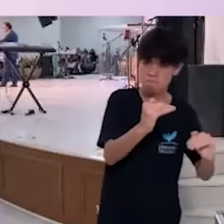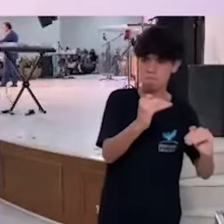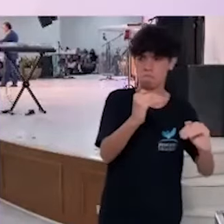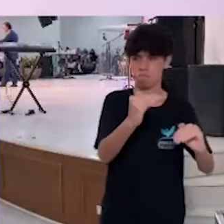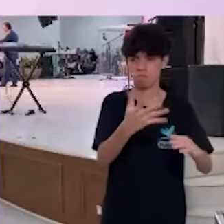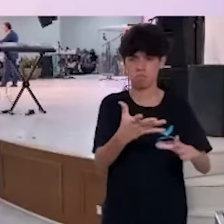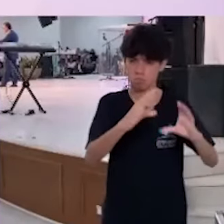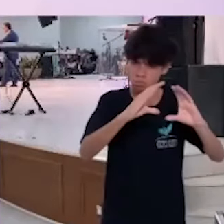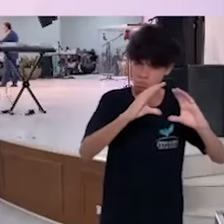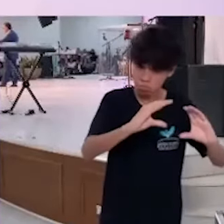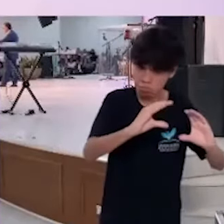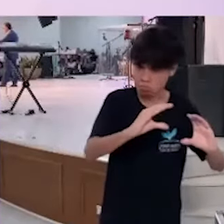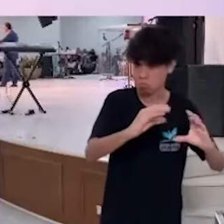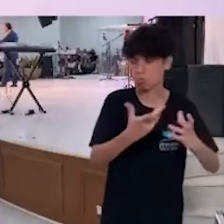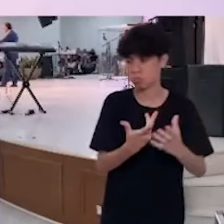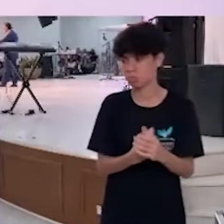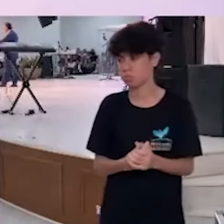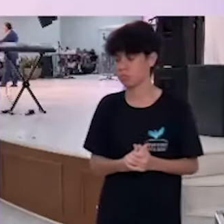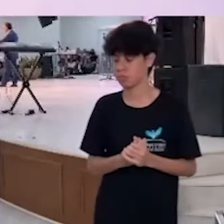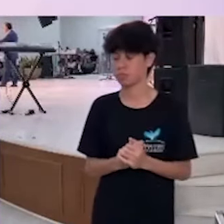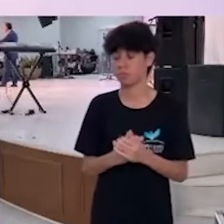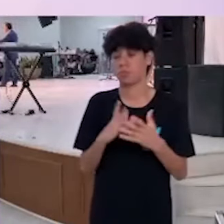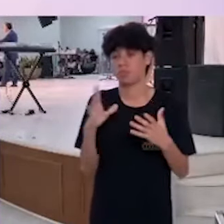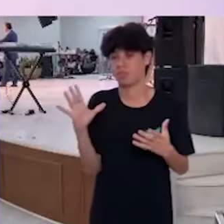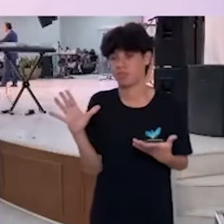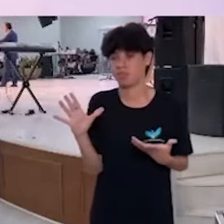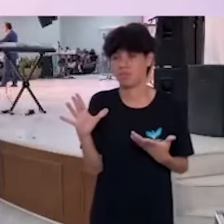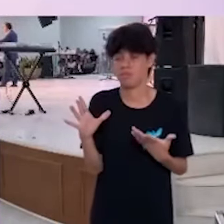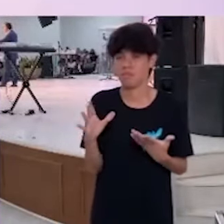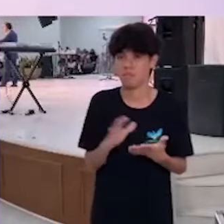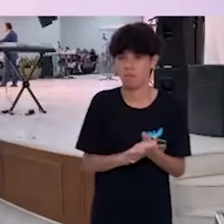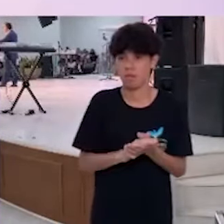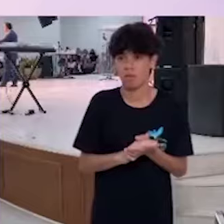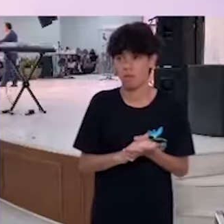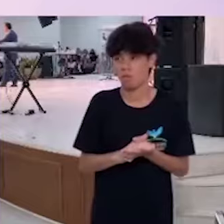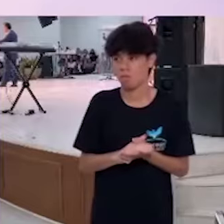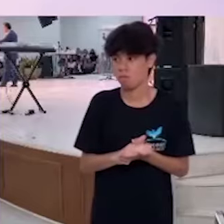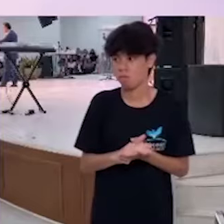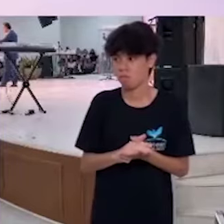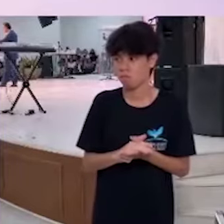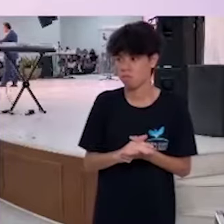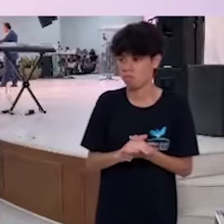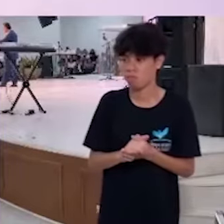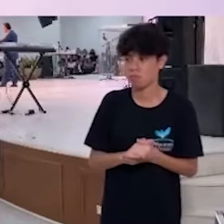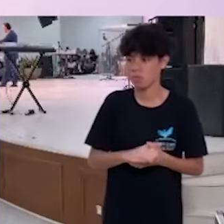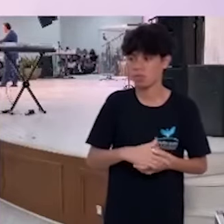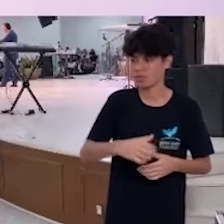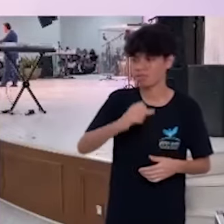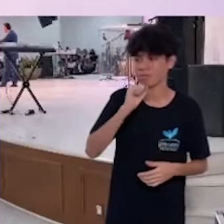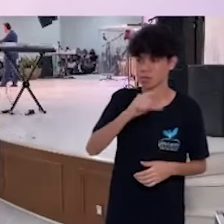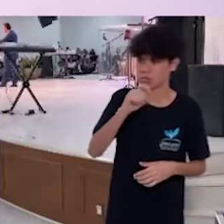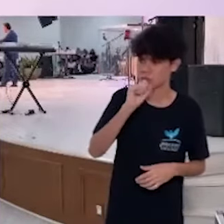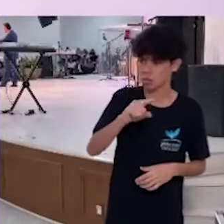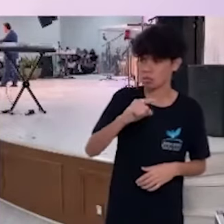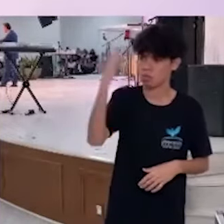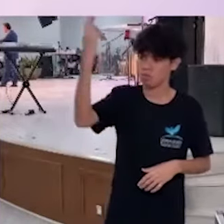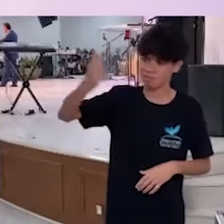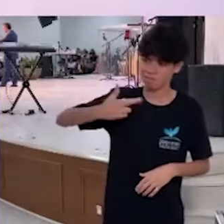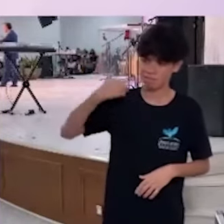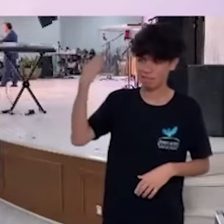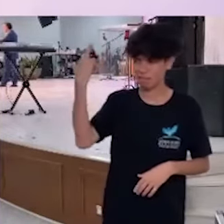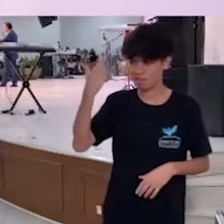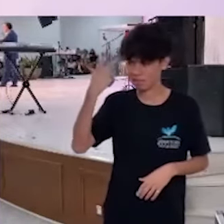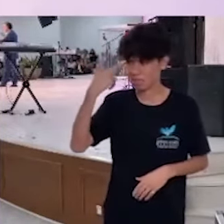Timoteo. La pérdida temporal del reino también fue otra consecuencia a David, y esto se traduce en